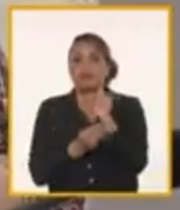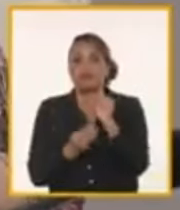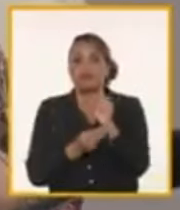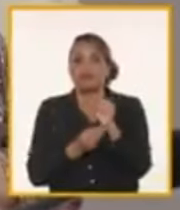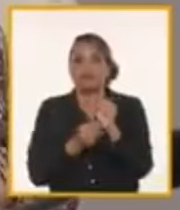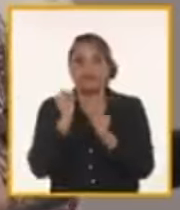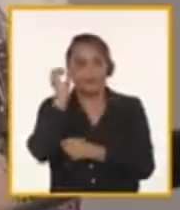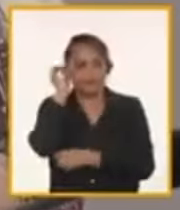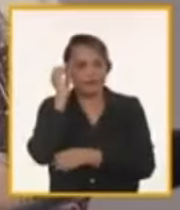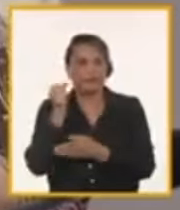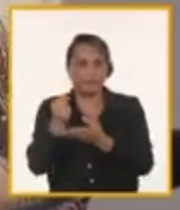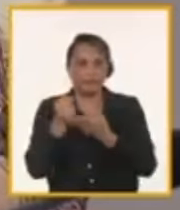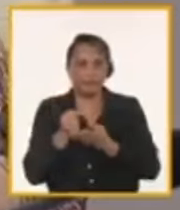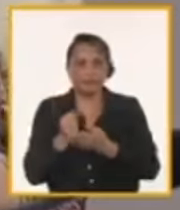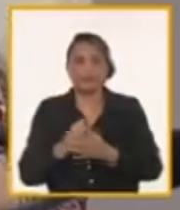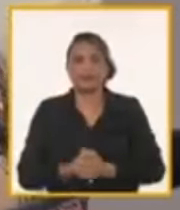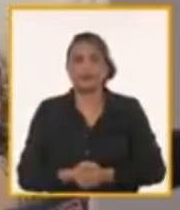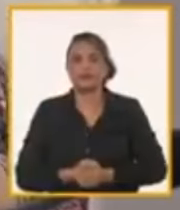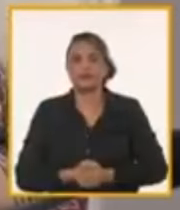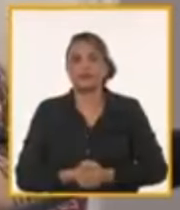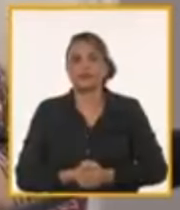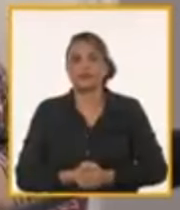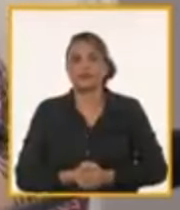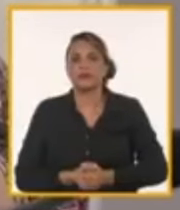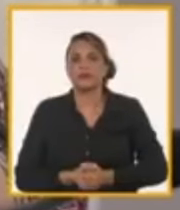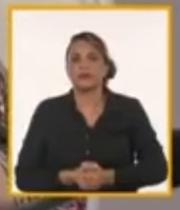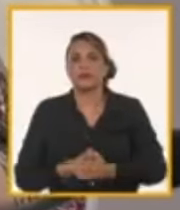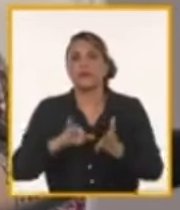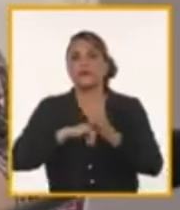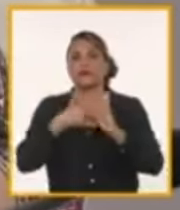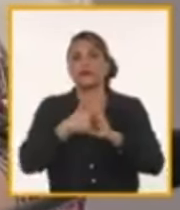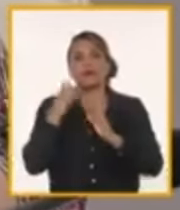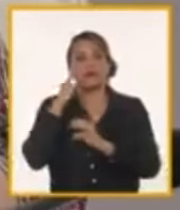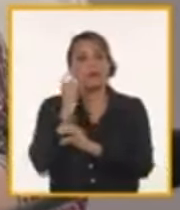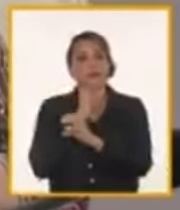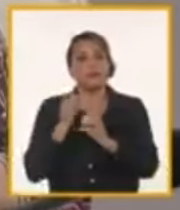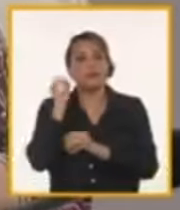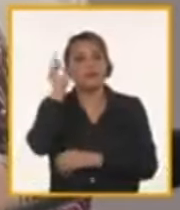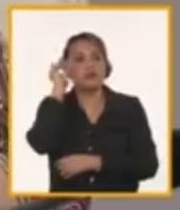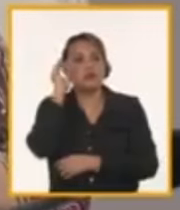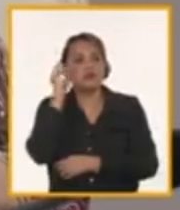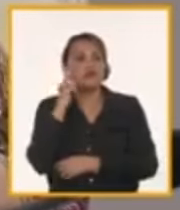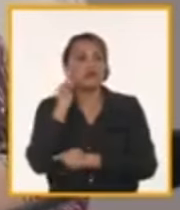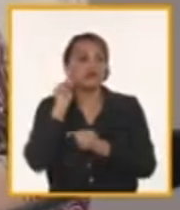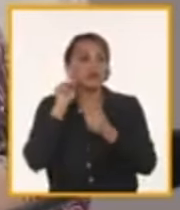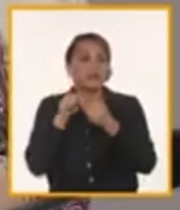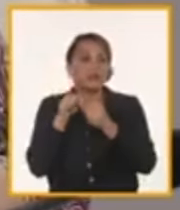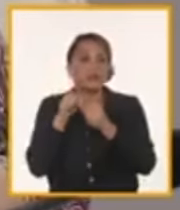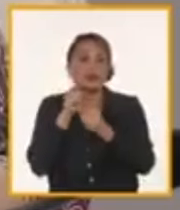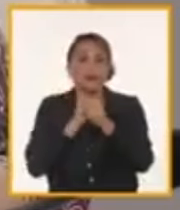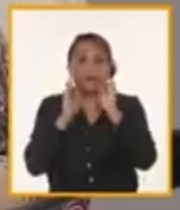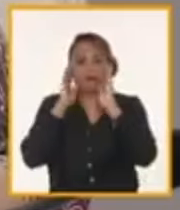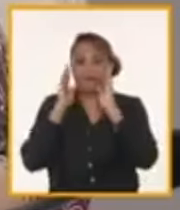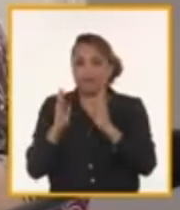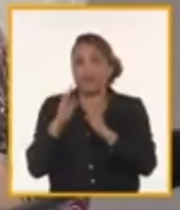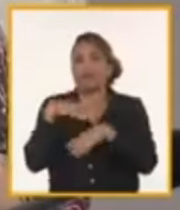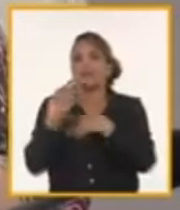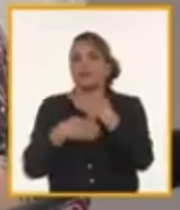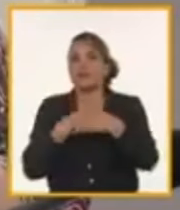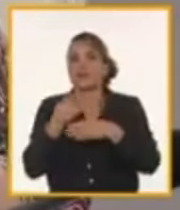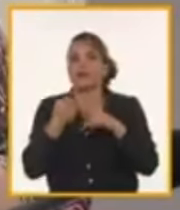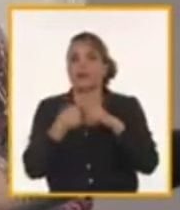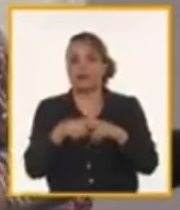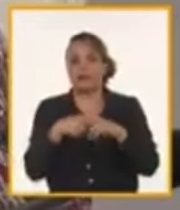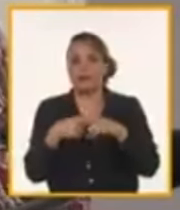innovación nuestros proyectos de ciencia e Innovación están orientados fundamentalmente a resolver problemas eso es un